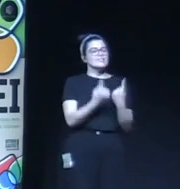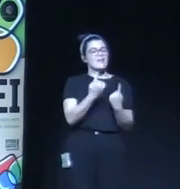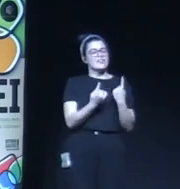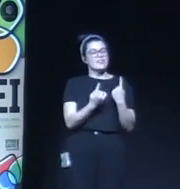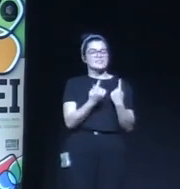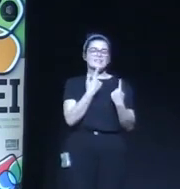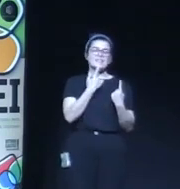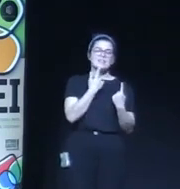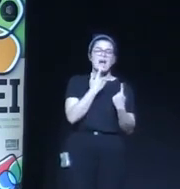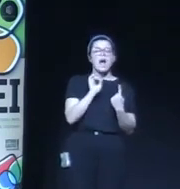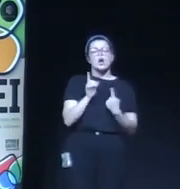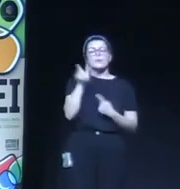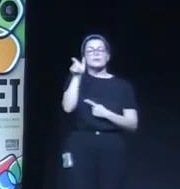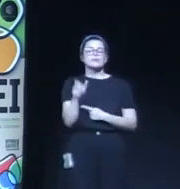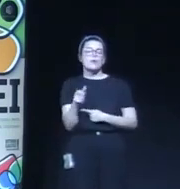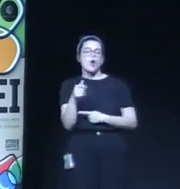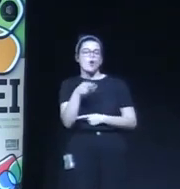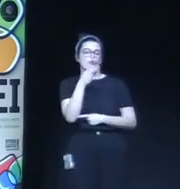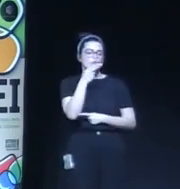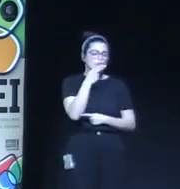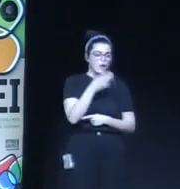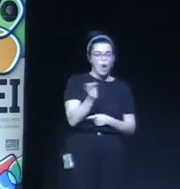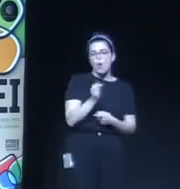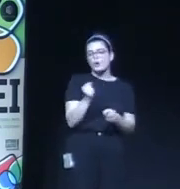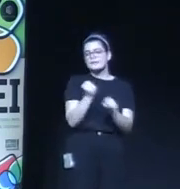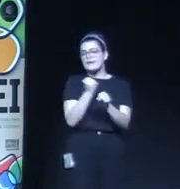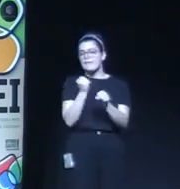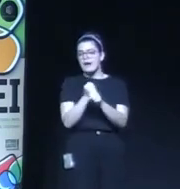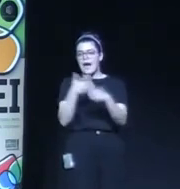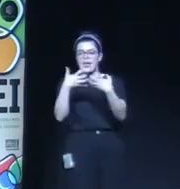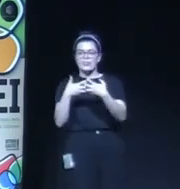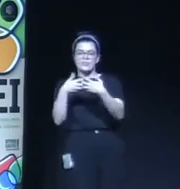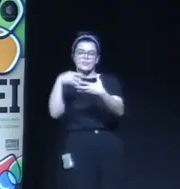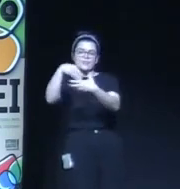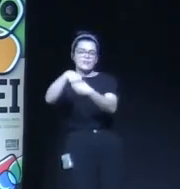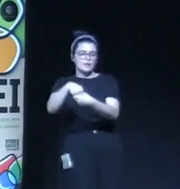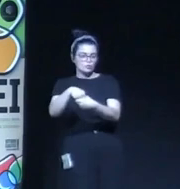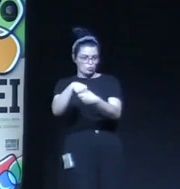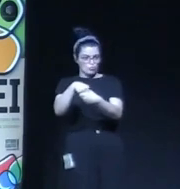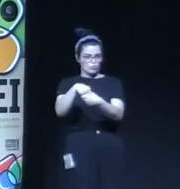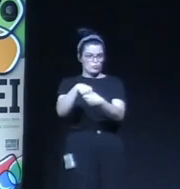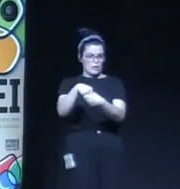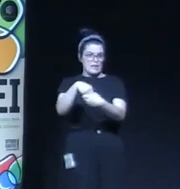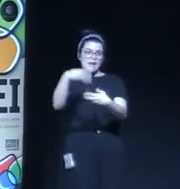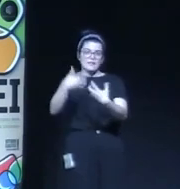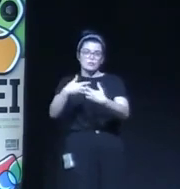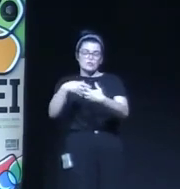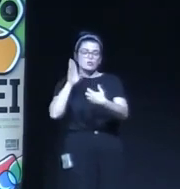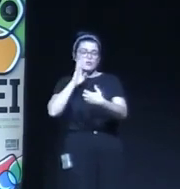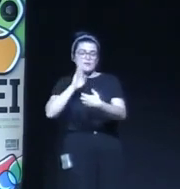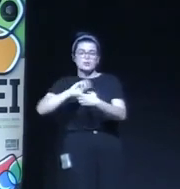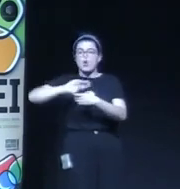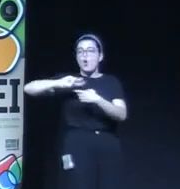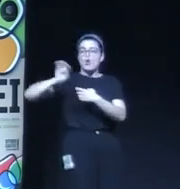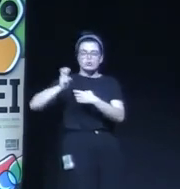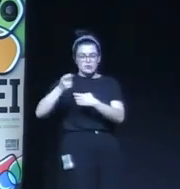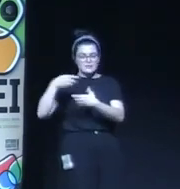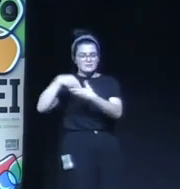Que fumaba o que fuma, ¿no? O que trabaja o ha trabajado en industrias contaminantes, otras